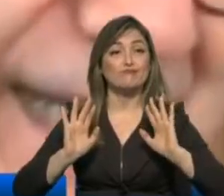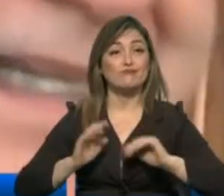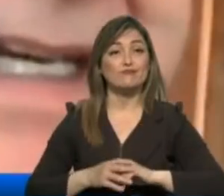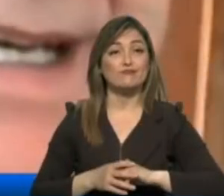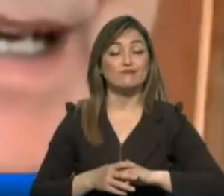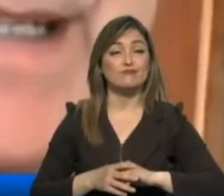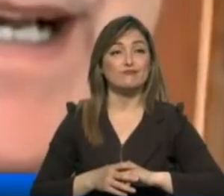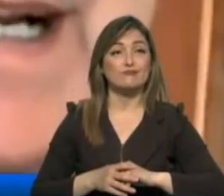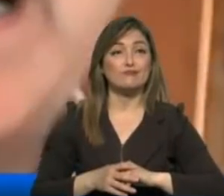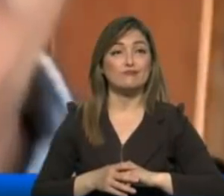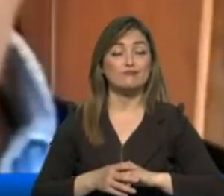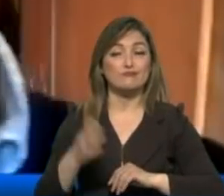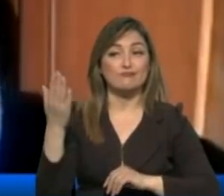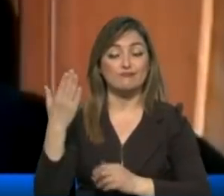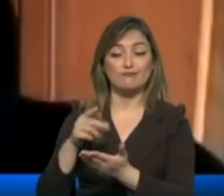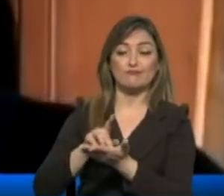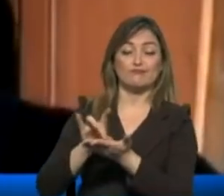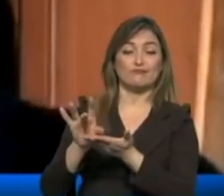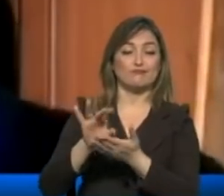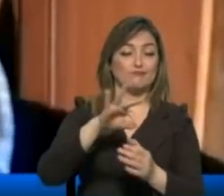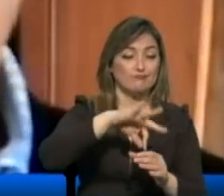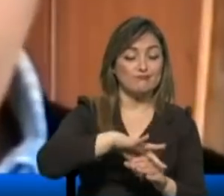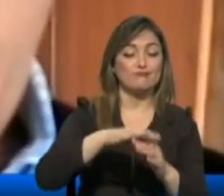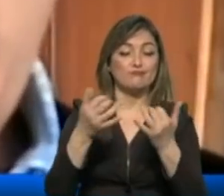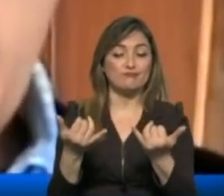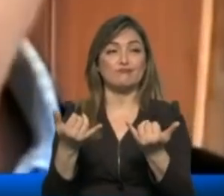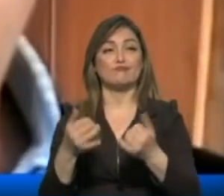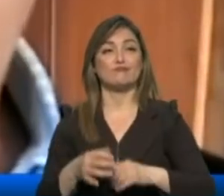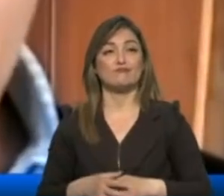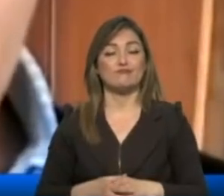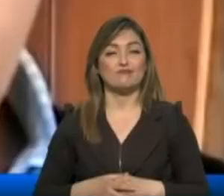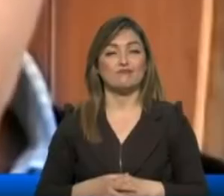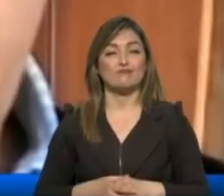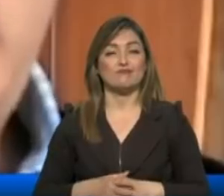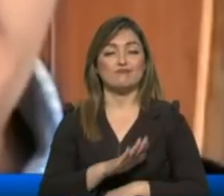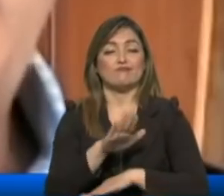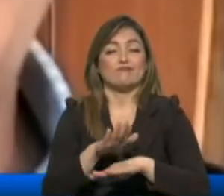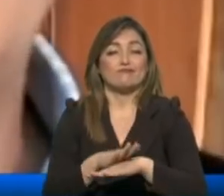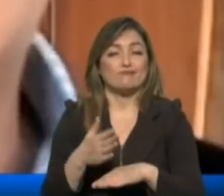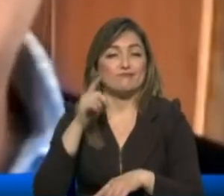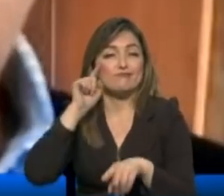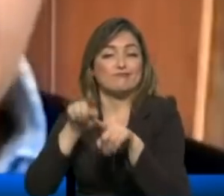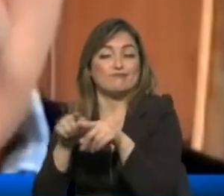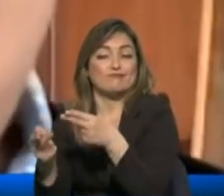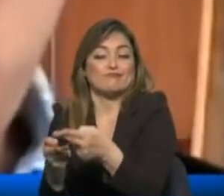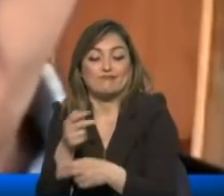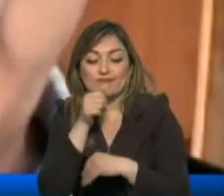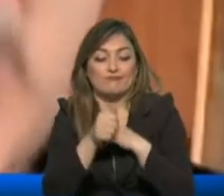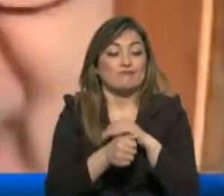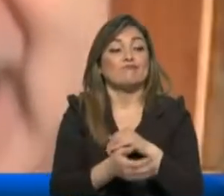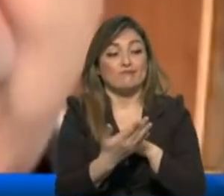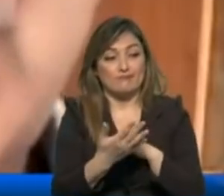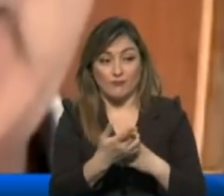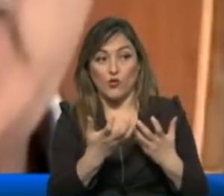de la salida del exalcalde ni la votación actual haya sido establecida sobre la base de la negociación de cuotas de